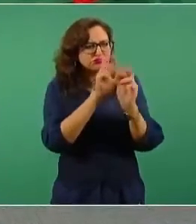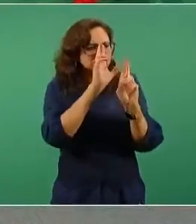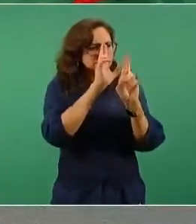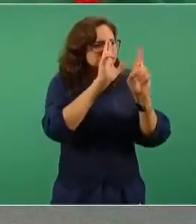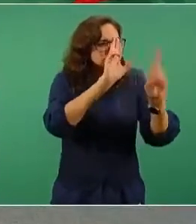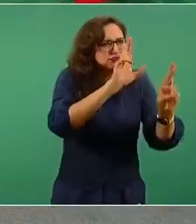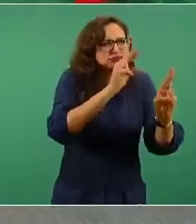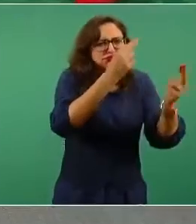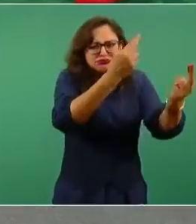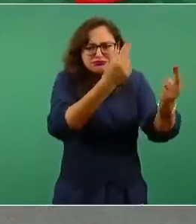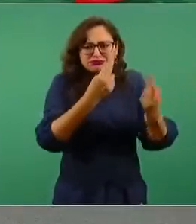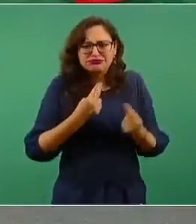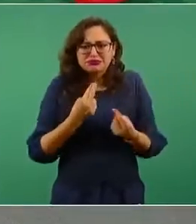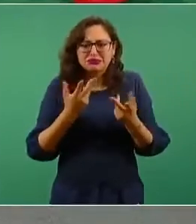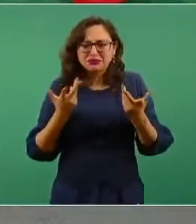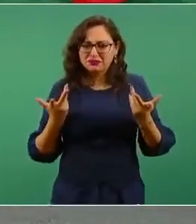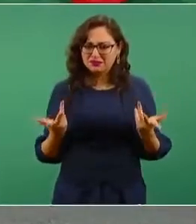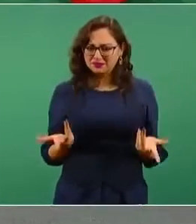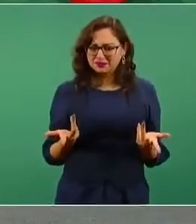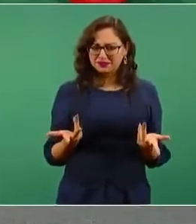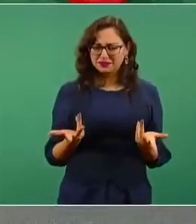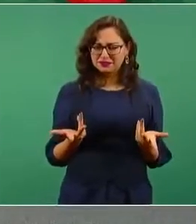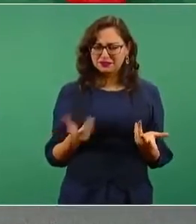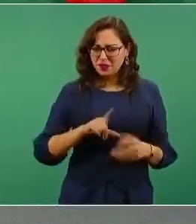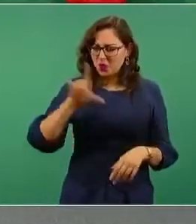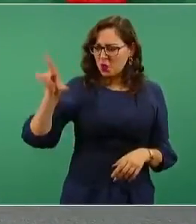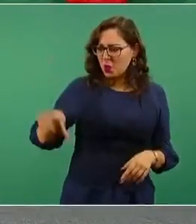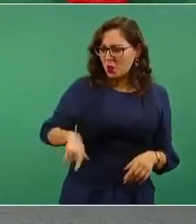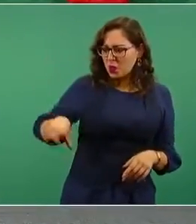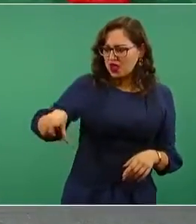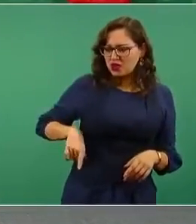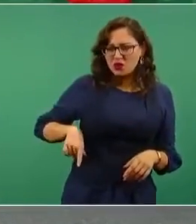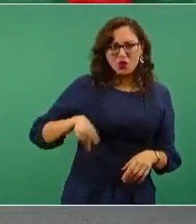gobierno tiene que defender